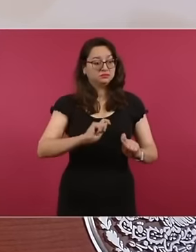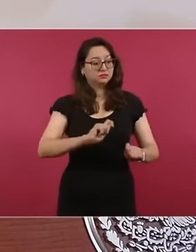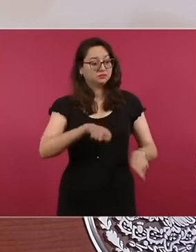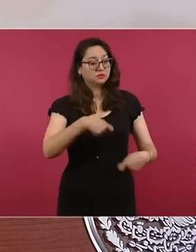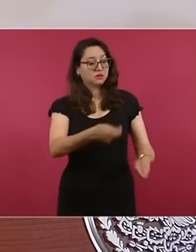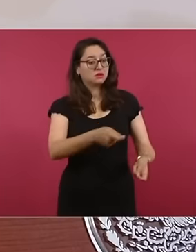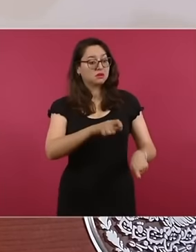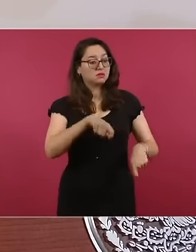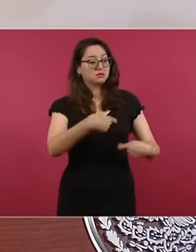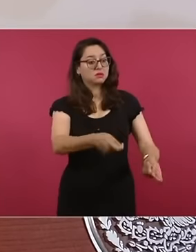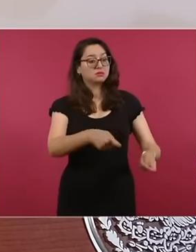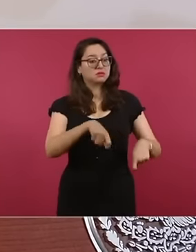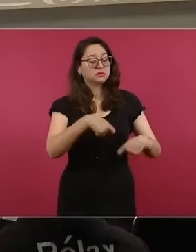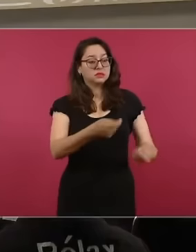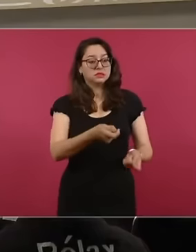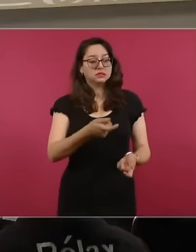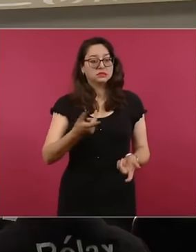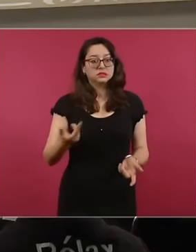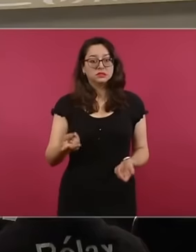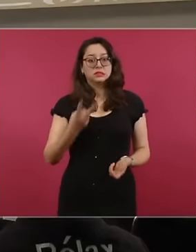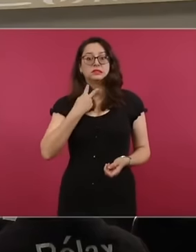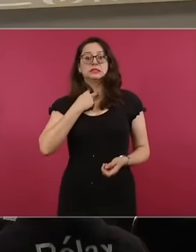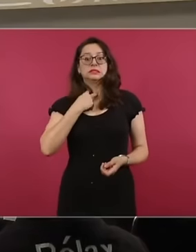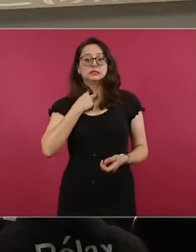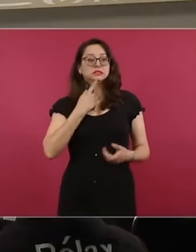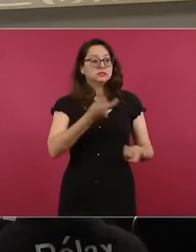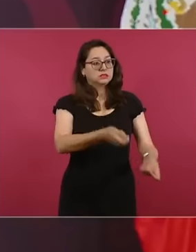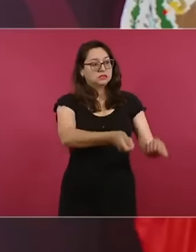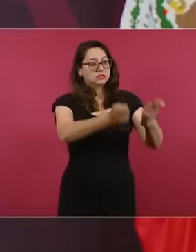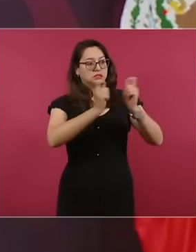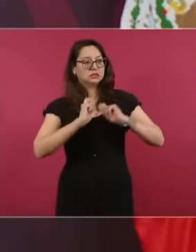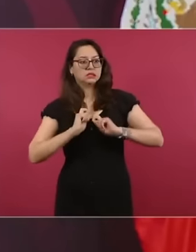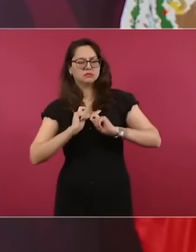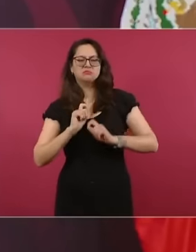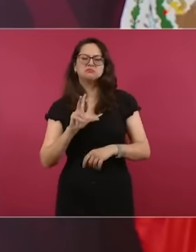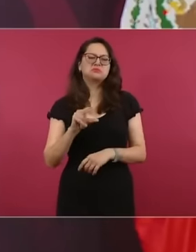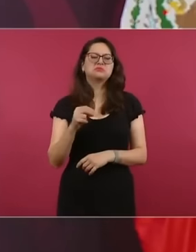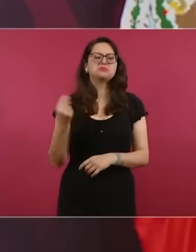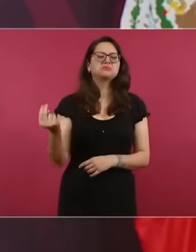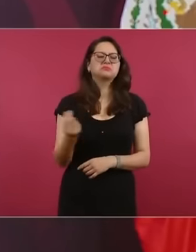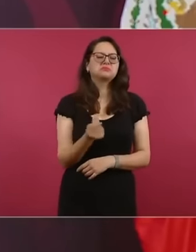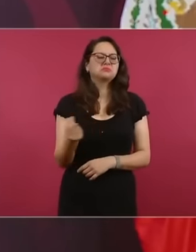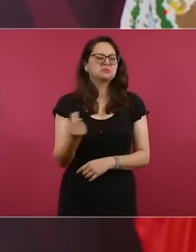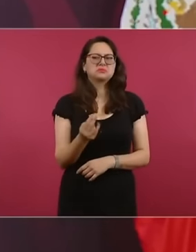los particulares. Como no les dio tiempo de privatizarlo todo,